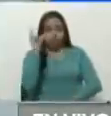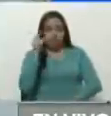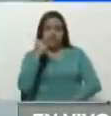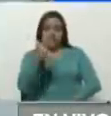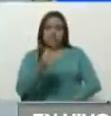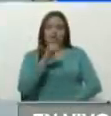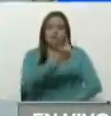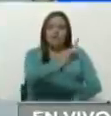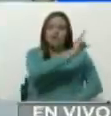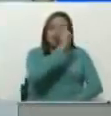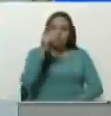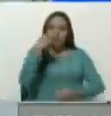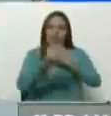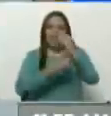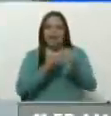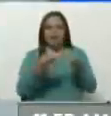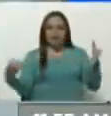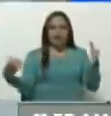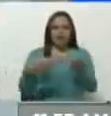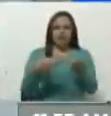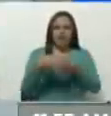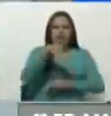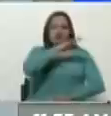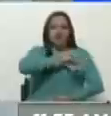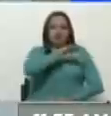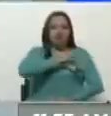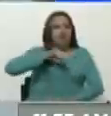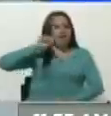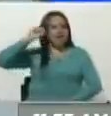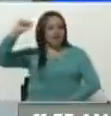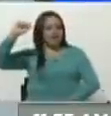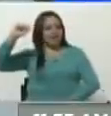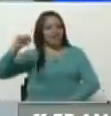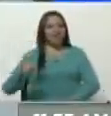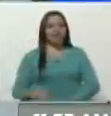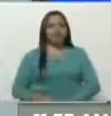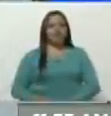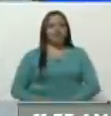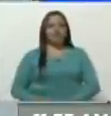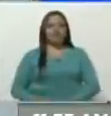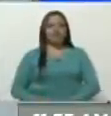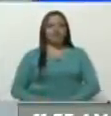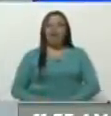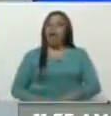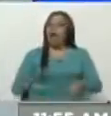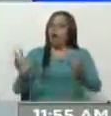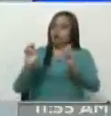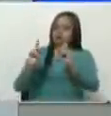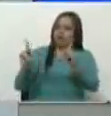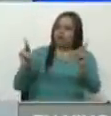se constituye como partido socialista. ¡Ah, caramba! Como que va en serio la